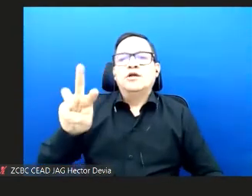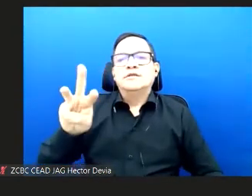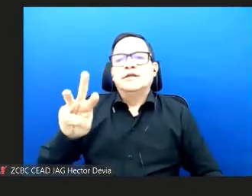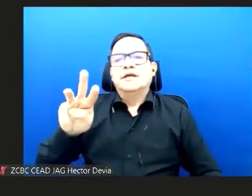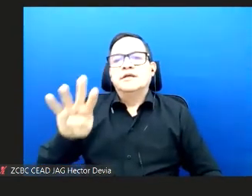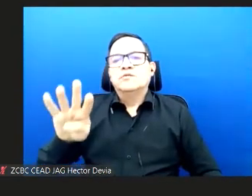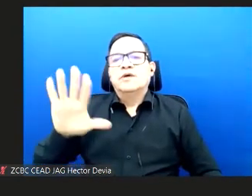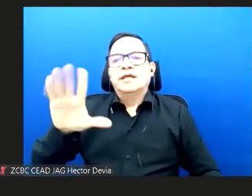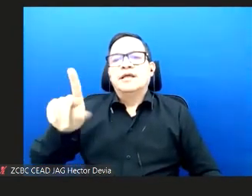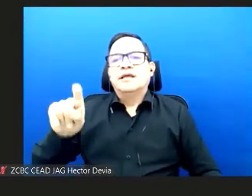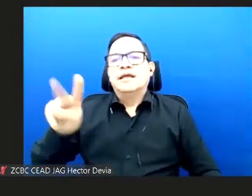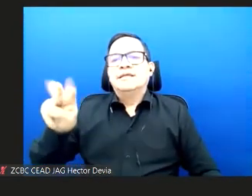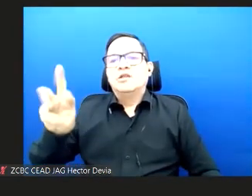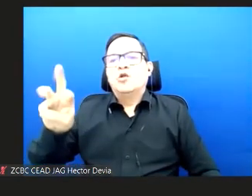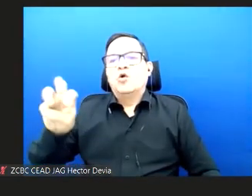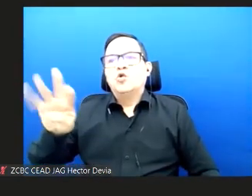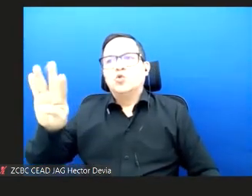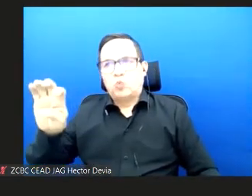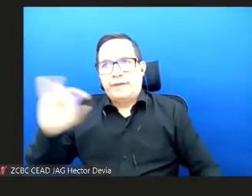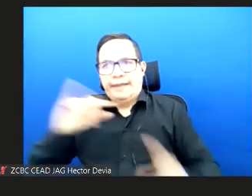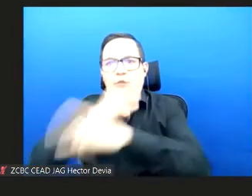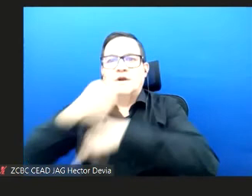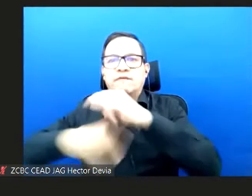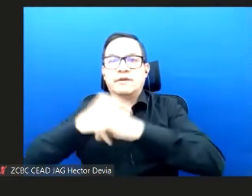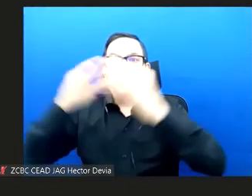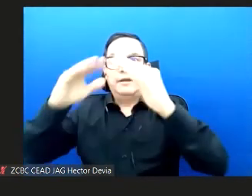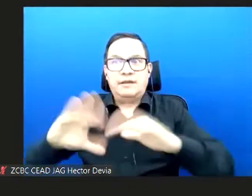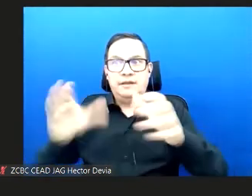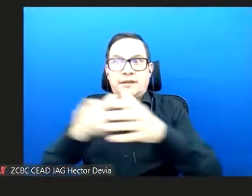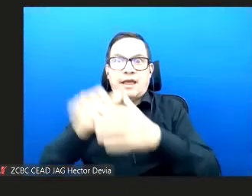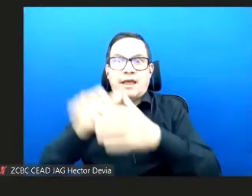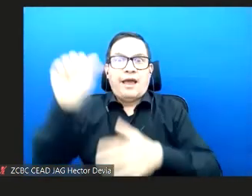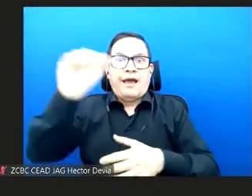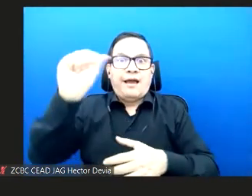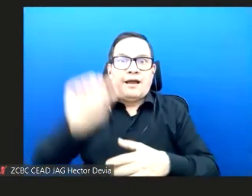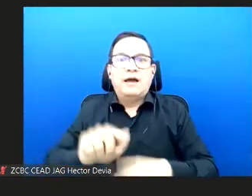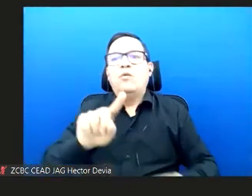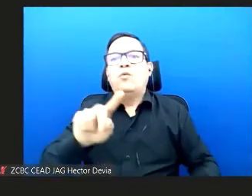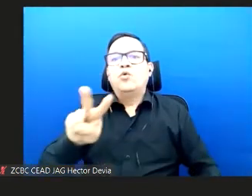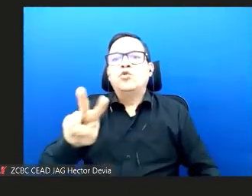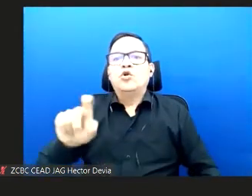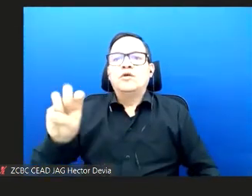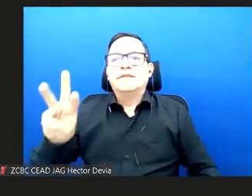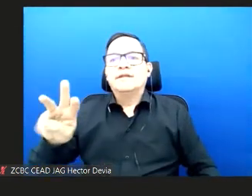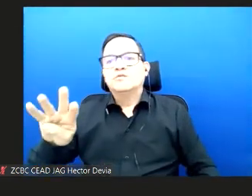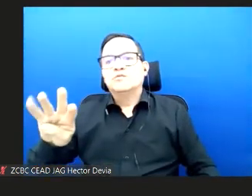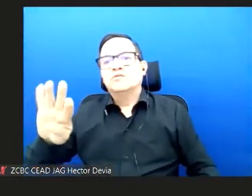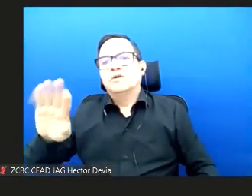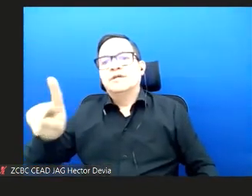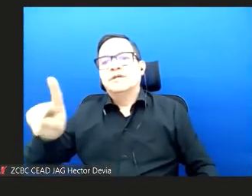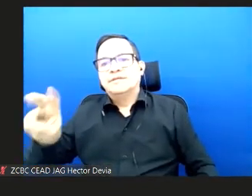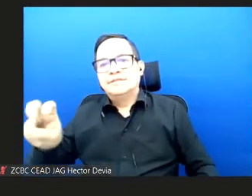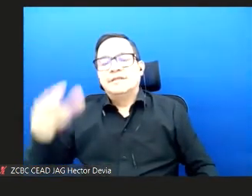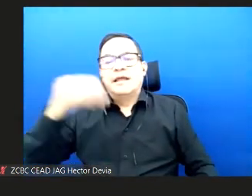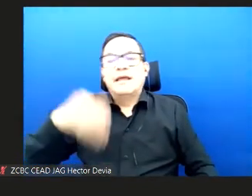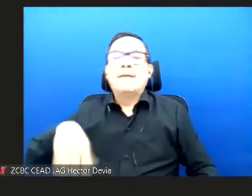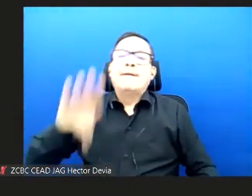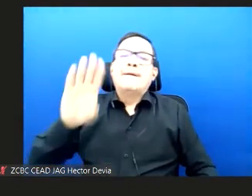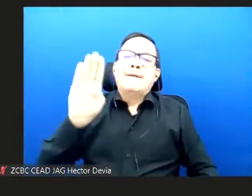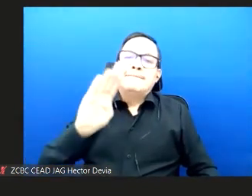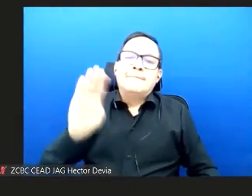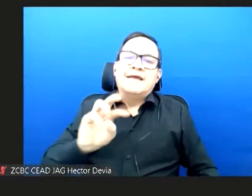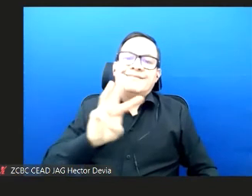9. Tenemos el conjunto A 1, 2, 3, 4, 7. El conjunto B 3, 5, 6, 7,